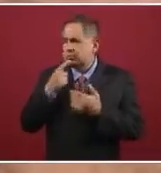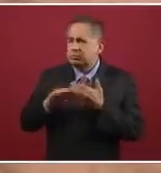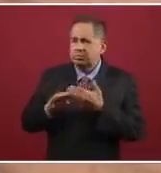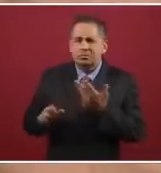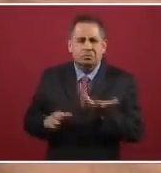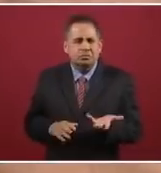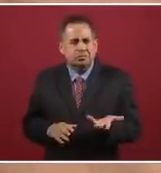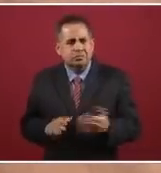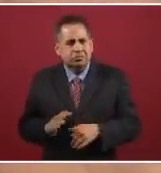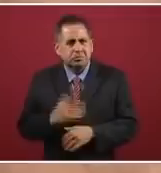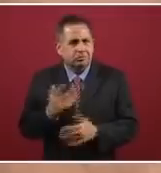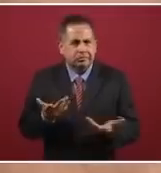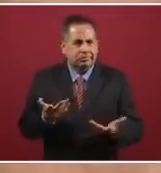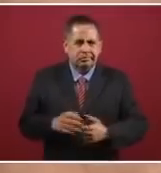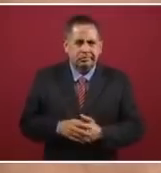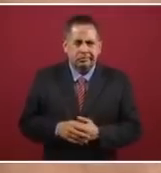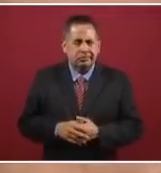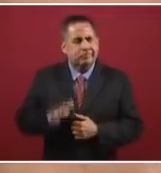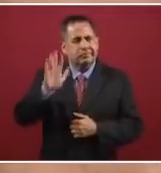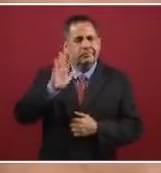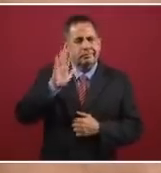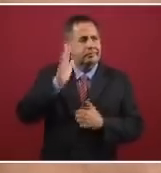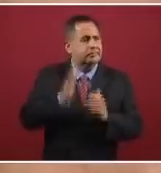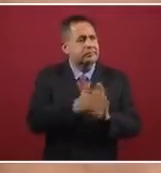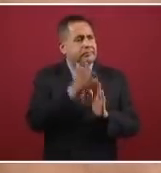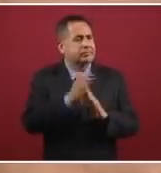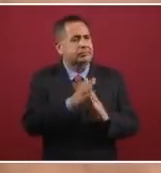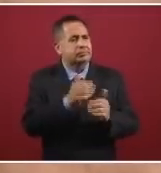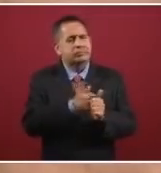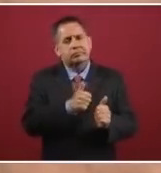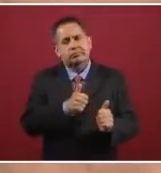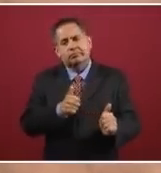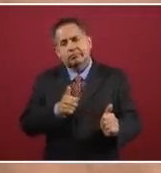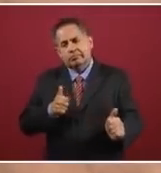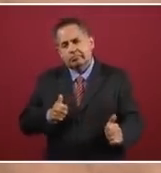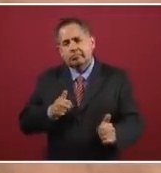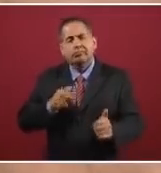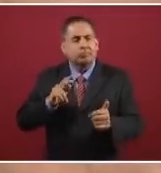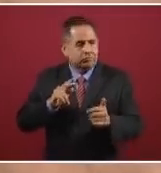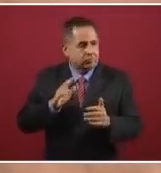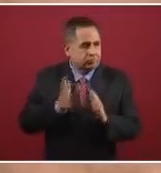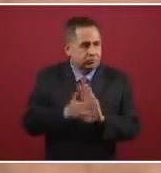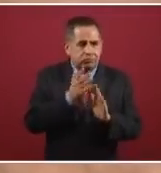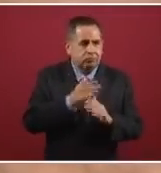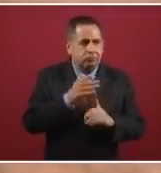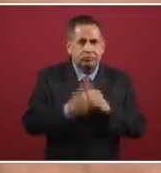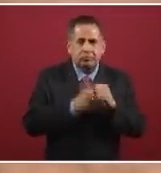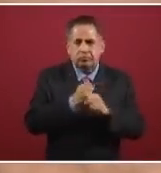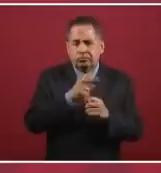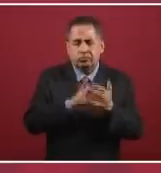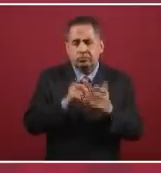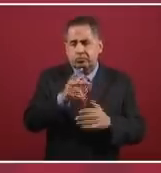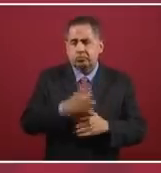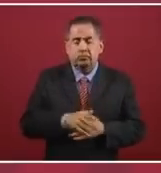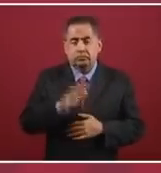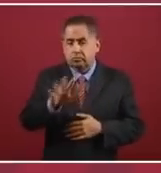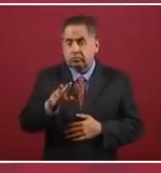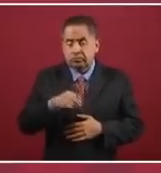Y bueno, parecería que la obra va a retrasarse y no se construirá en el 2022. Ya lo estamos